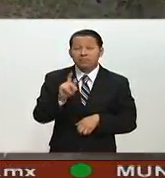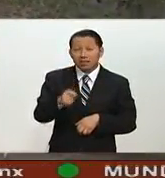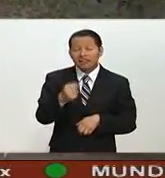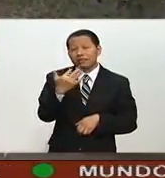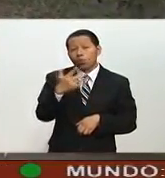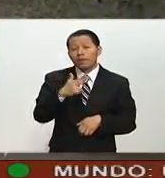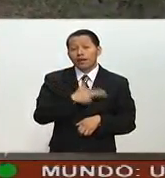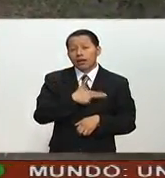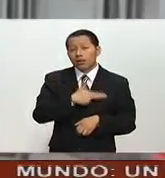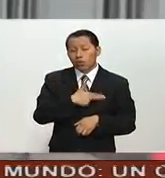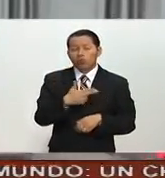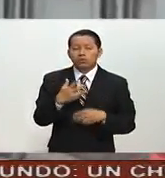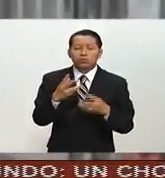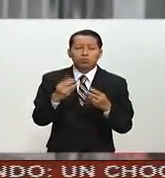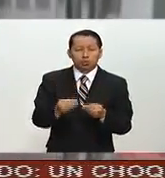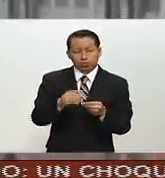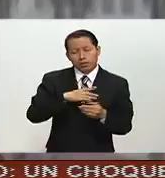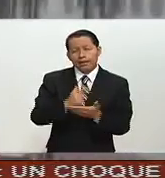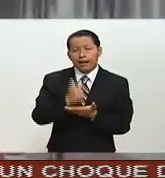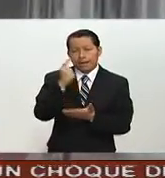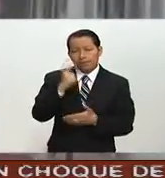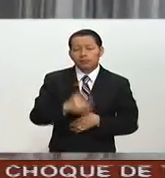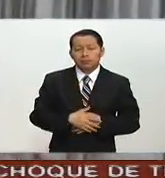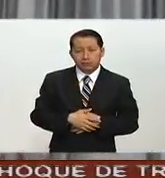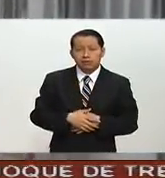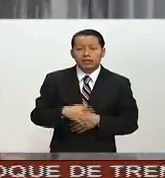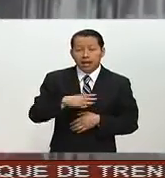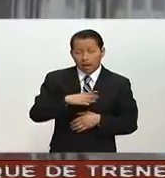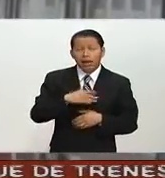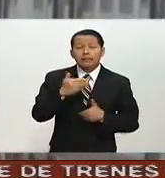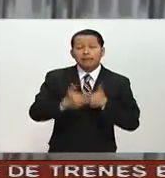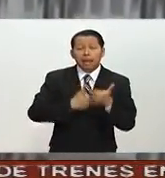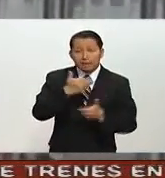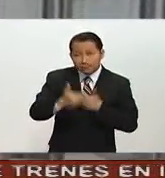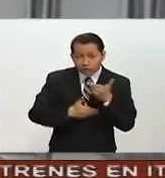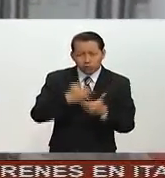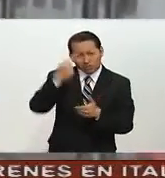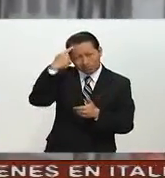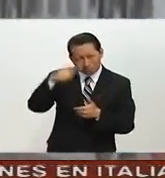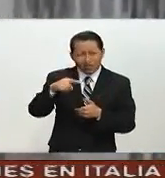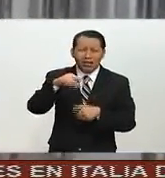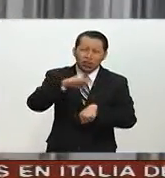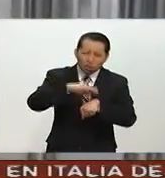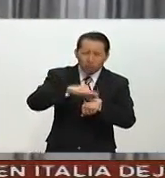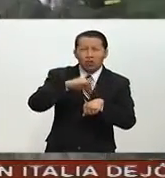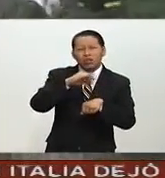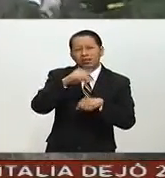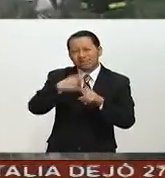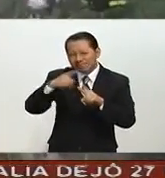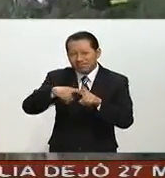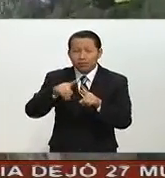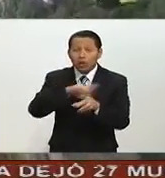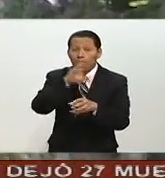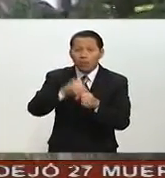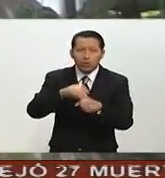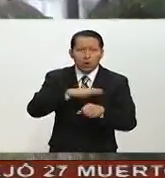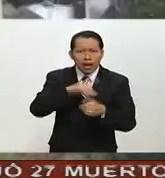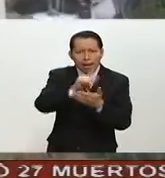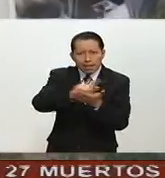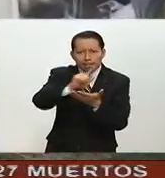heridos, muchos de ellos están graves. 2 servicios de emergencia trabajan en la limpieza de la zona y moviendo con una grúa los